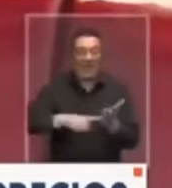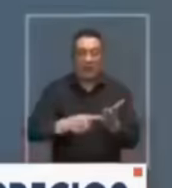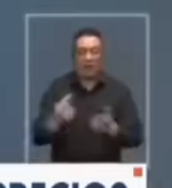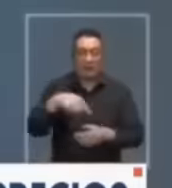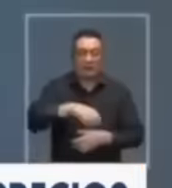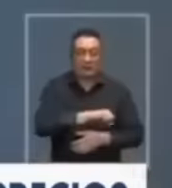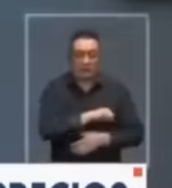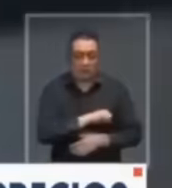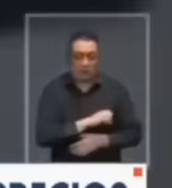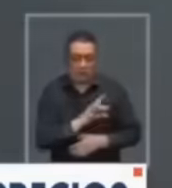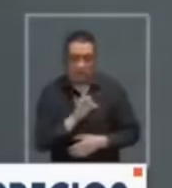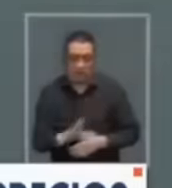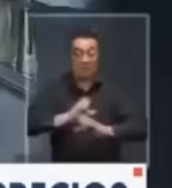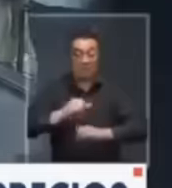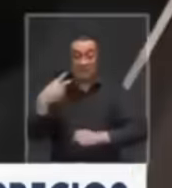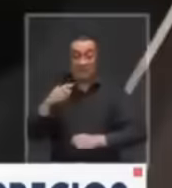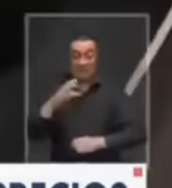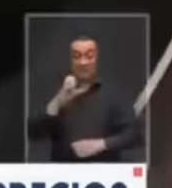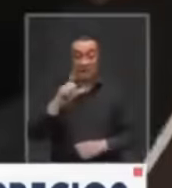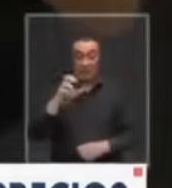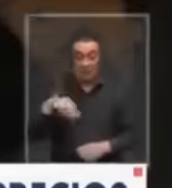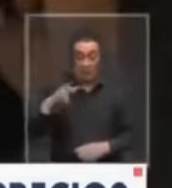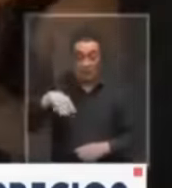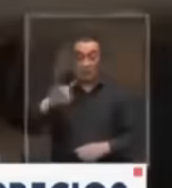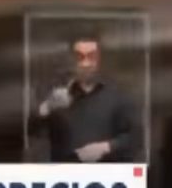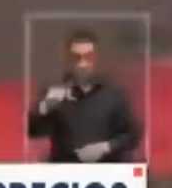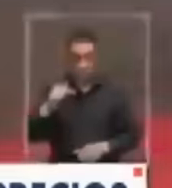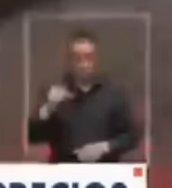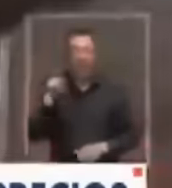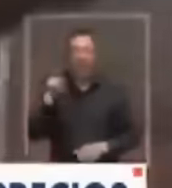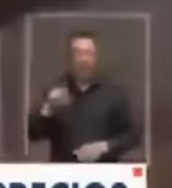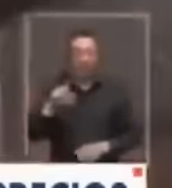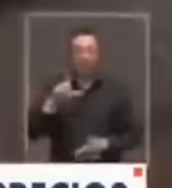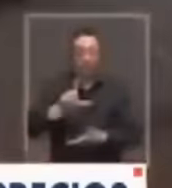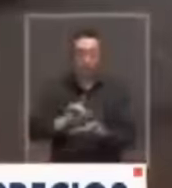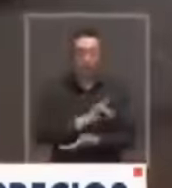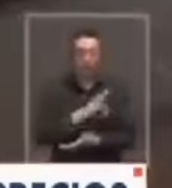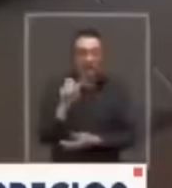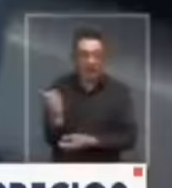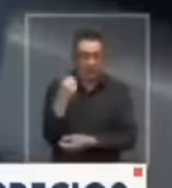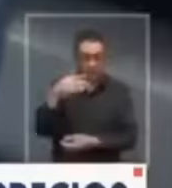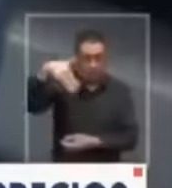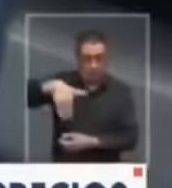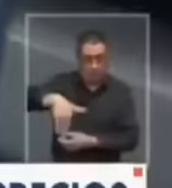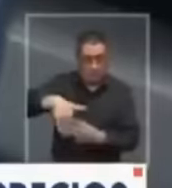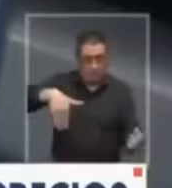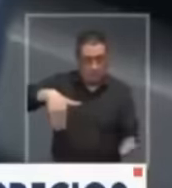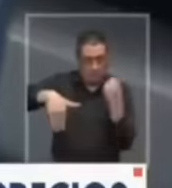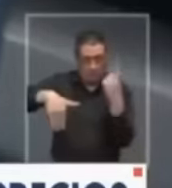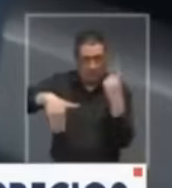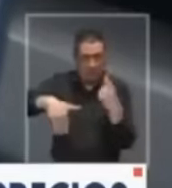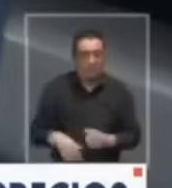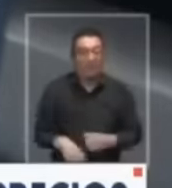Santiago, a Chile. Obvio, claro que sí. Abrió su tienda en Chile, la primera del país y Sudamérica. Obedece tanto a